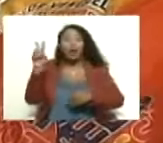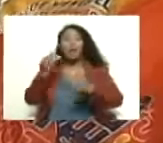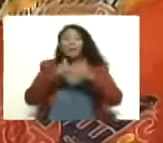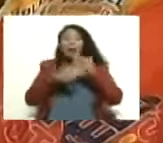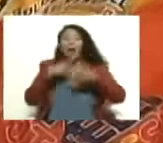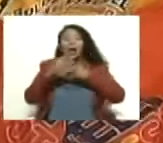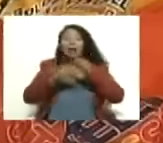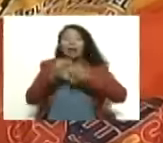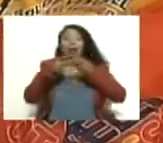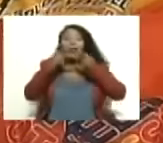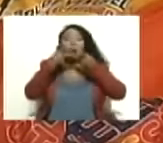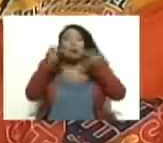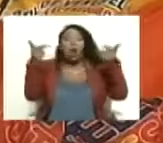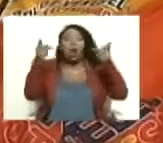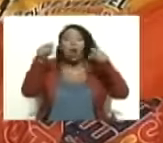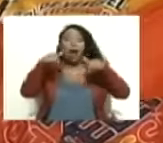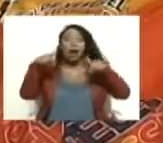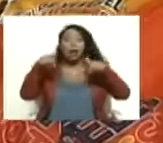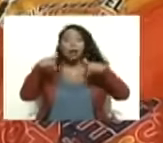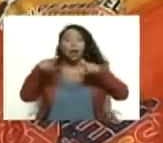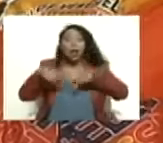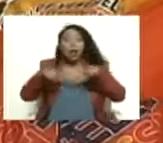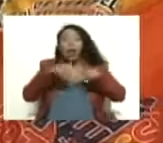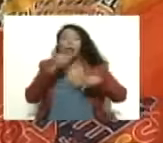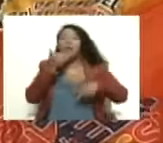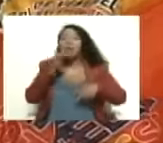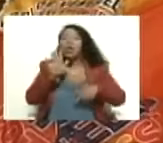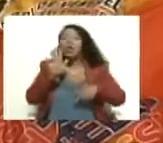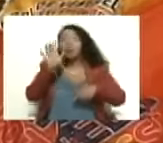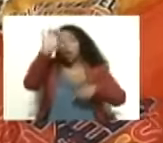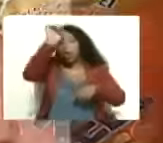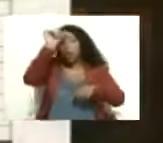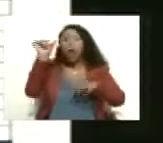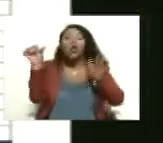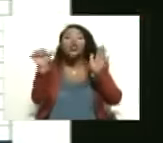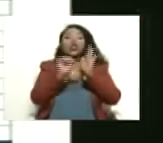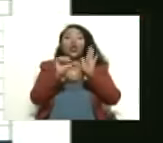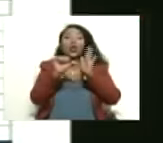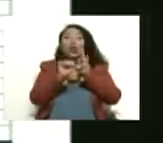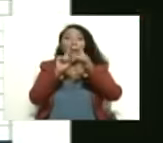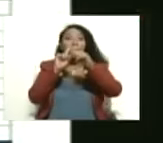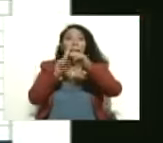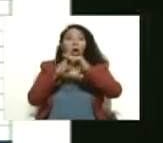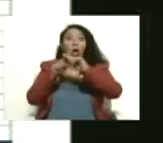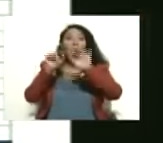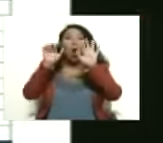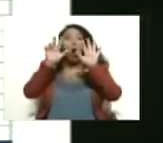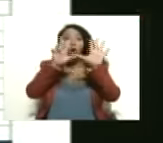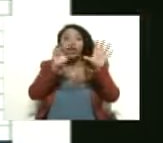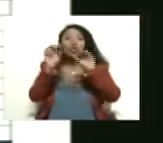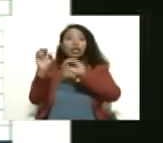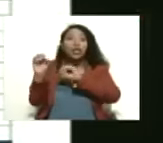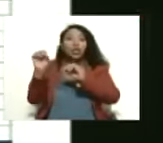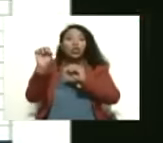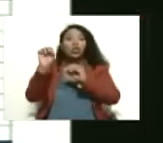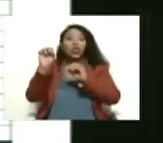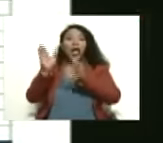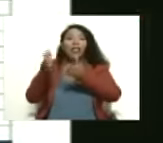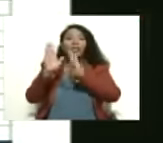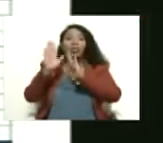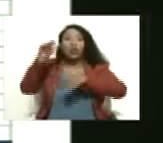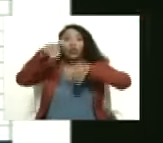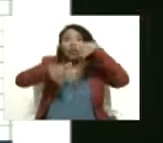difundir en estas horas que quedan hasta el próximo domingo donde se van a localizar los 800 centros de